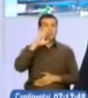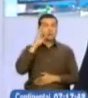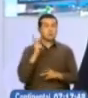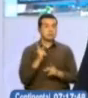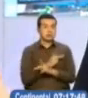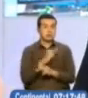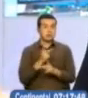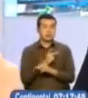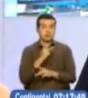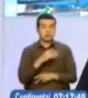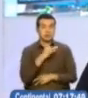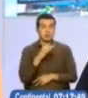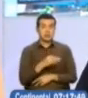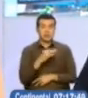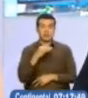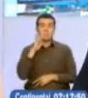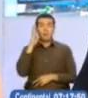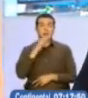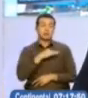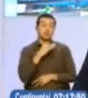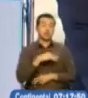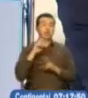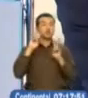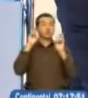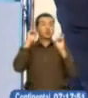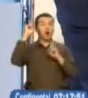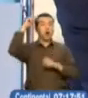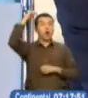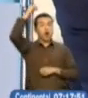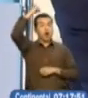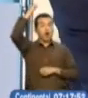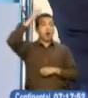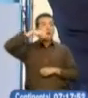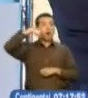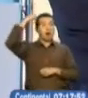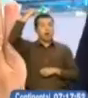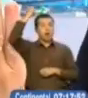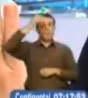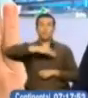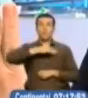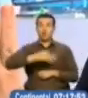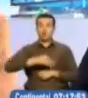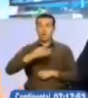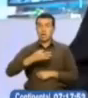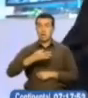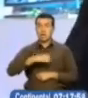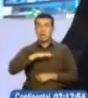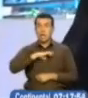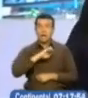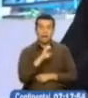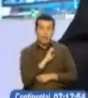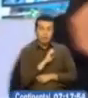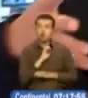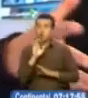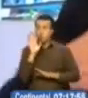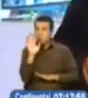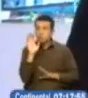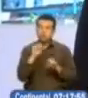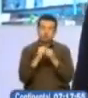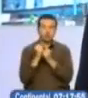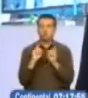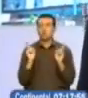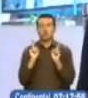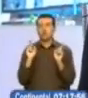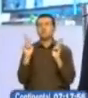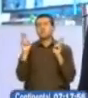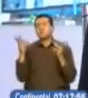peligroso. O sea, supuestamente moral, porque a eso no se le puede llamar. Moral en el sentido, no en el sentido ético, o sea, no en el sentido de compromisos con la sociedad, no,